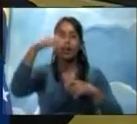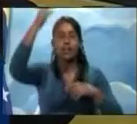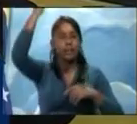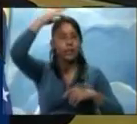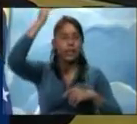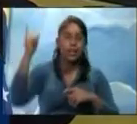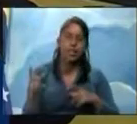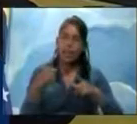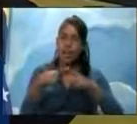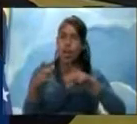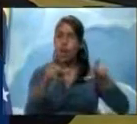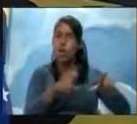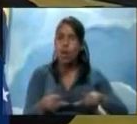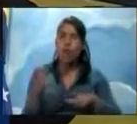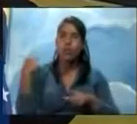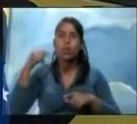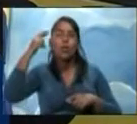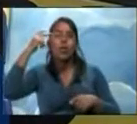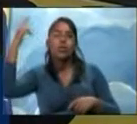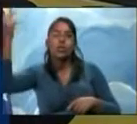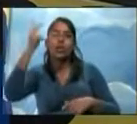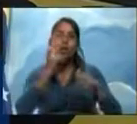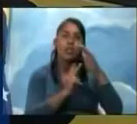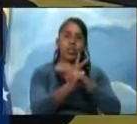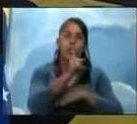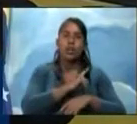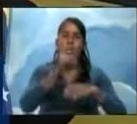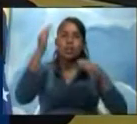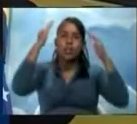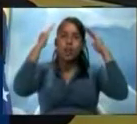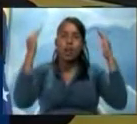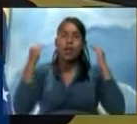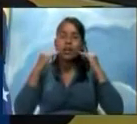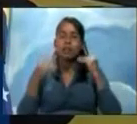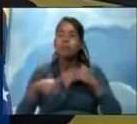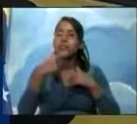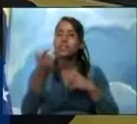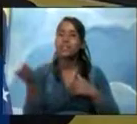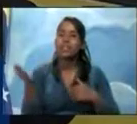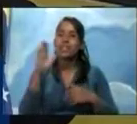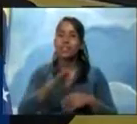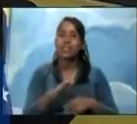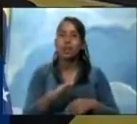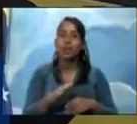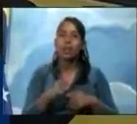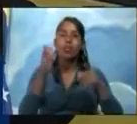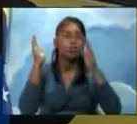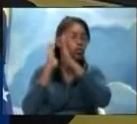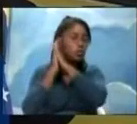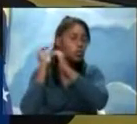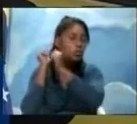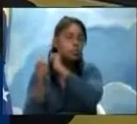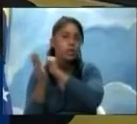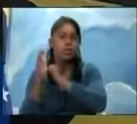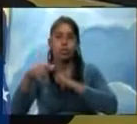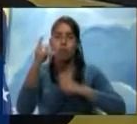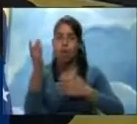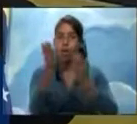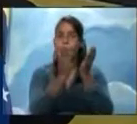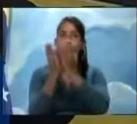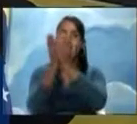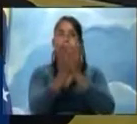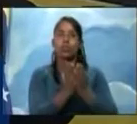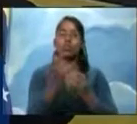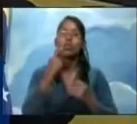Babilonia, tuvo Daniel un sueño y visiones de su cabeza mientras estaba en su lecho. Luego escribió el sueño y